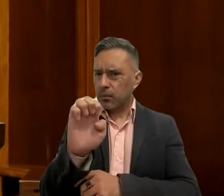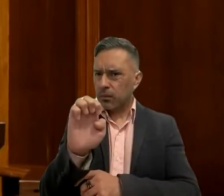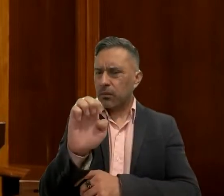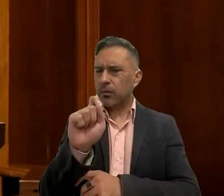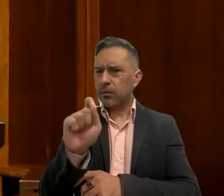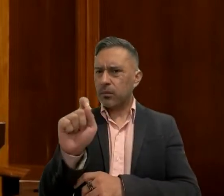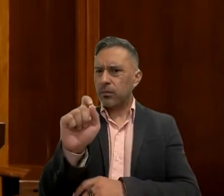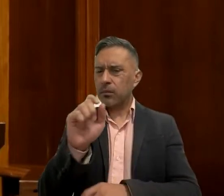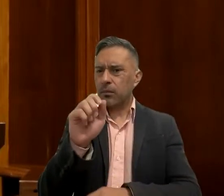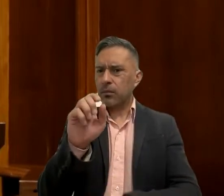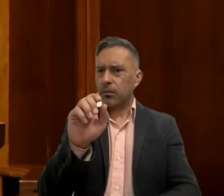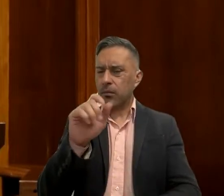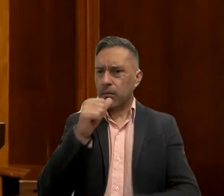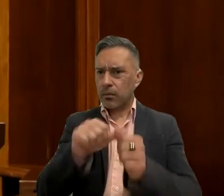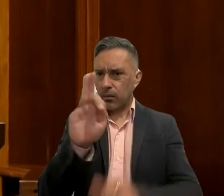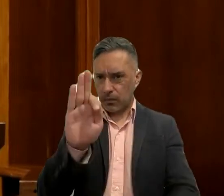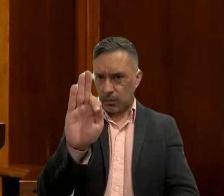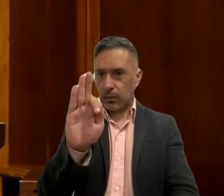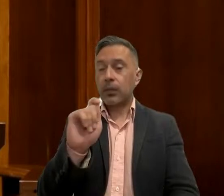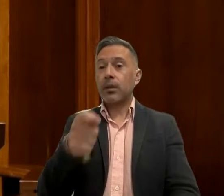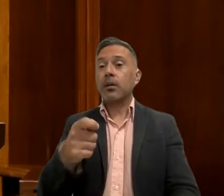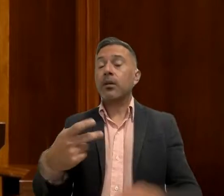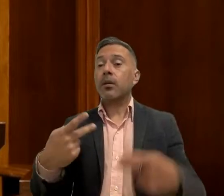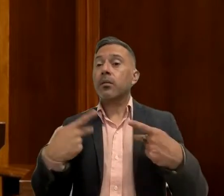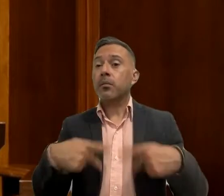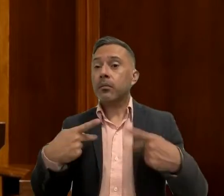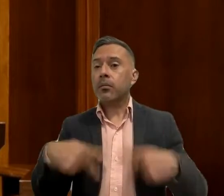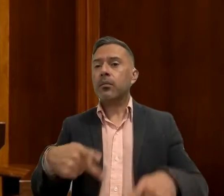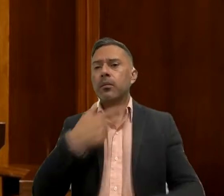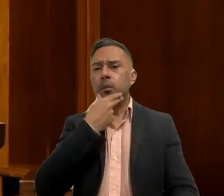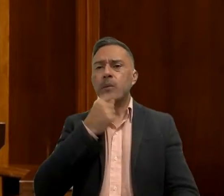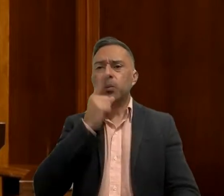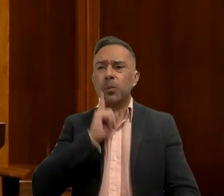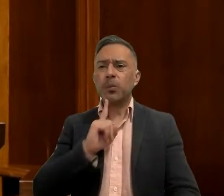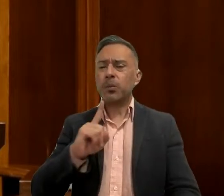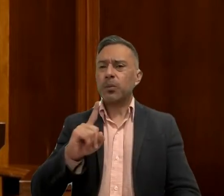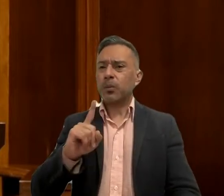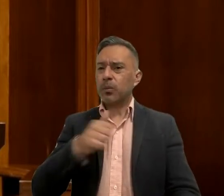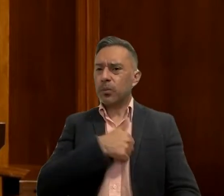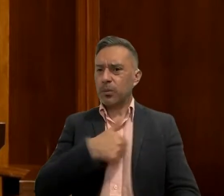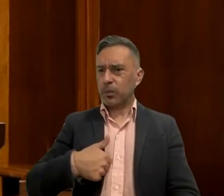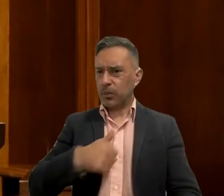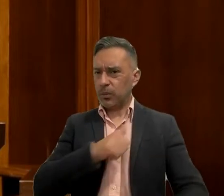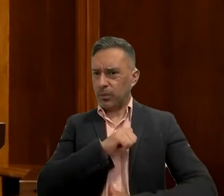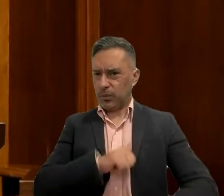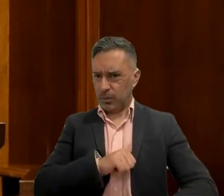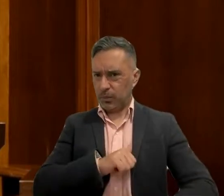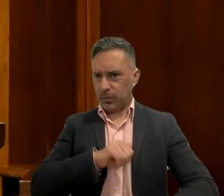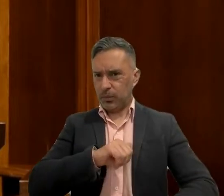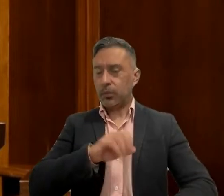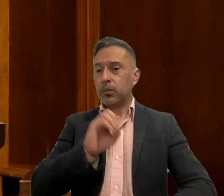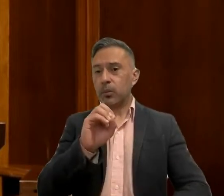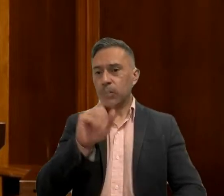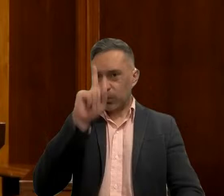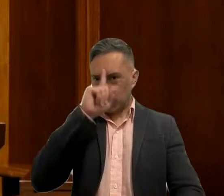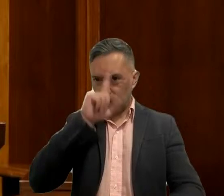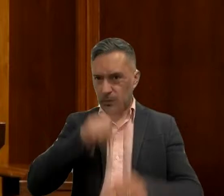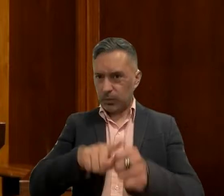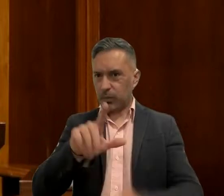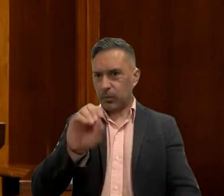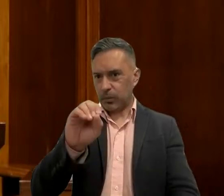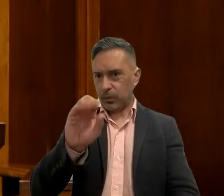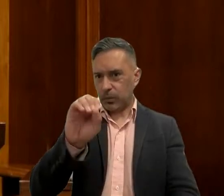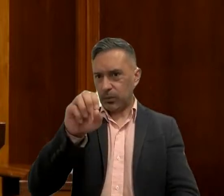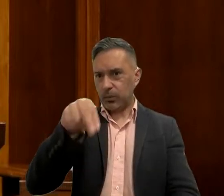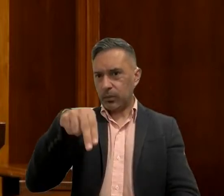Inciso F, las personas, alcaldes y concejales deberán reunir los requisitos que establezca la Constitución Política de